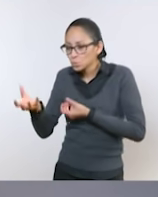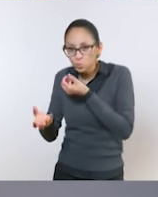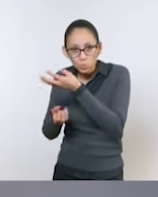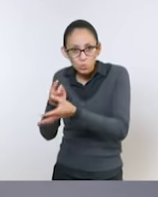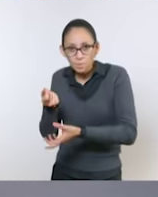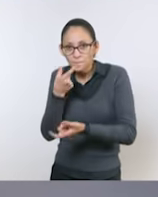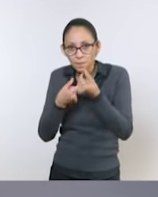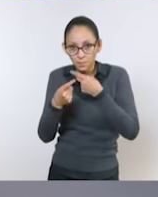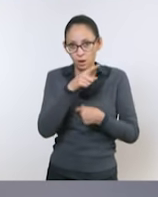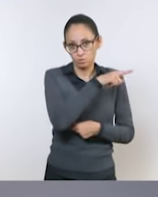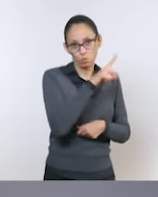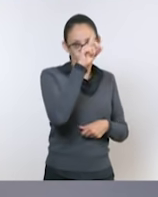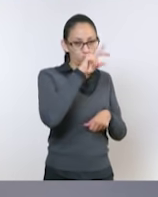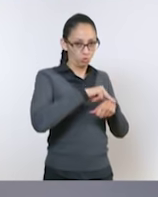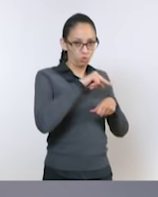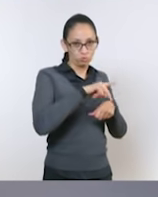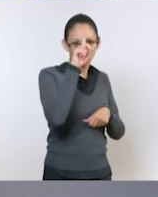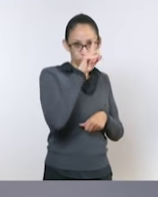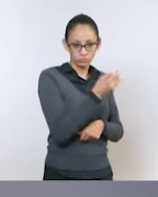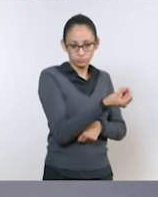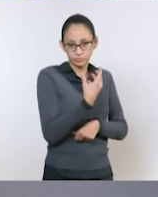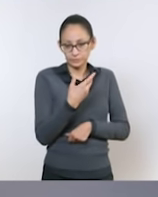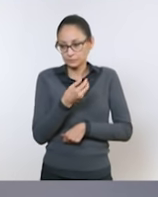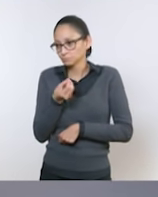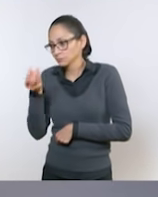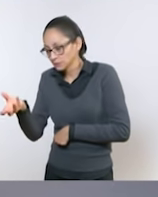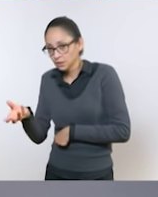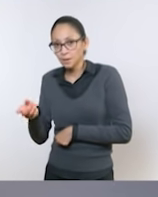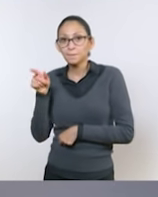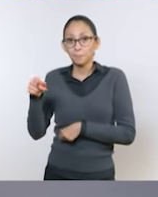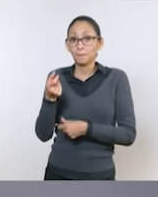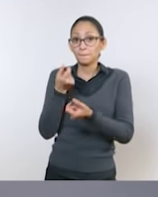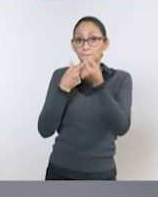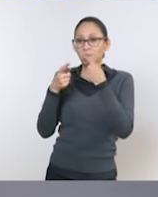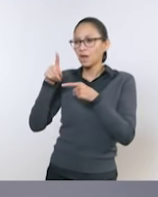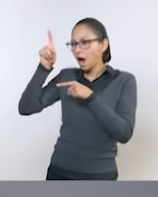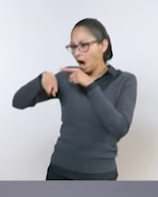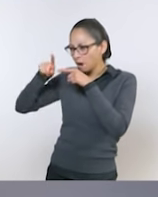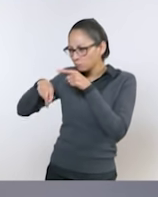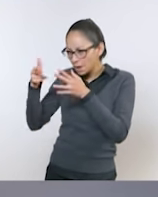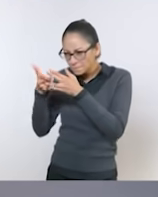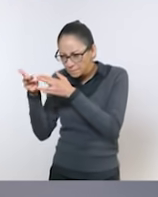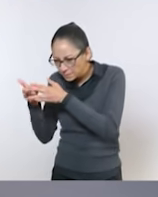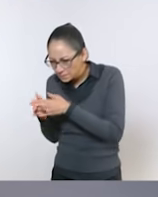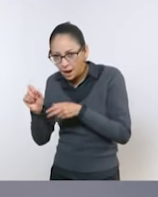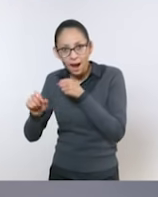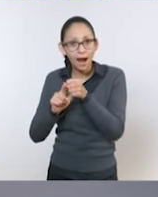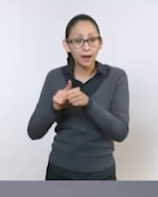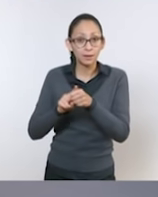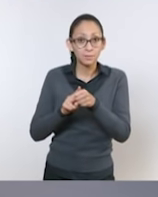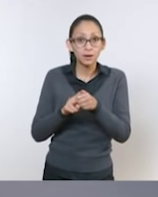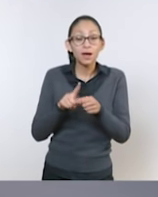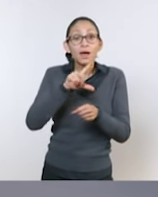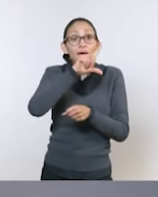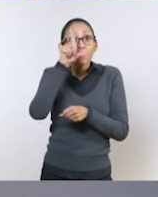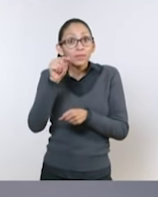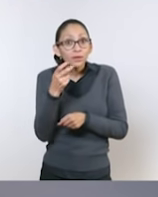el tratamiento, sugerido por el doctor, y los medicamentos mataron luego a Rotavirus y a sus